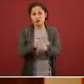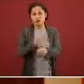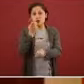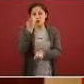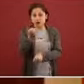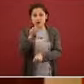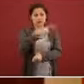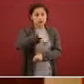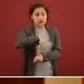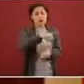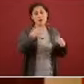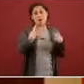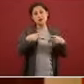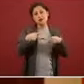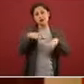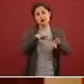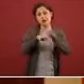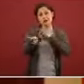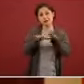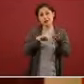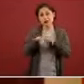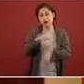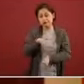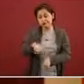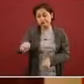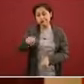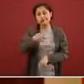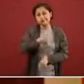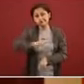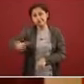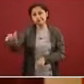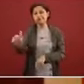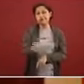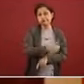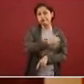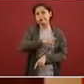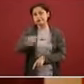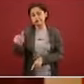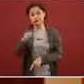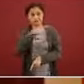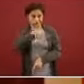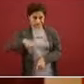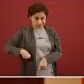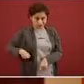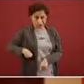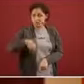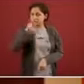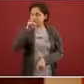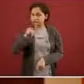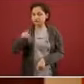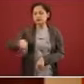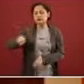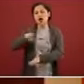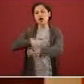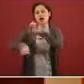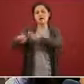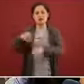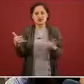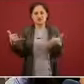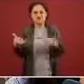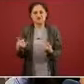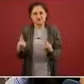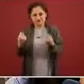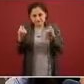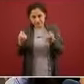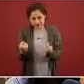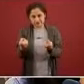trabajadores, sino que sus empleadores no están acatando una medida que es de orden general y es una disposición